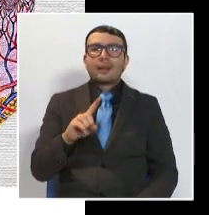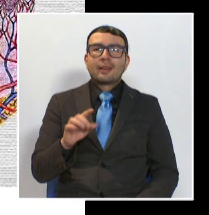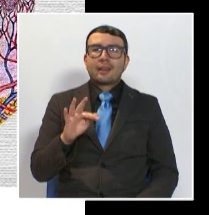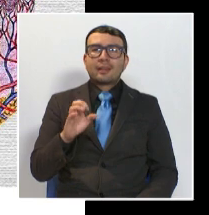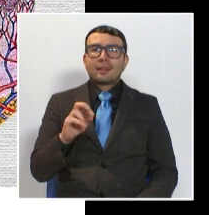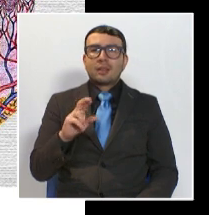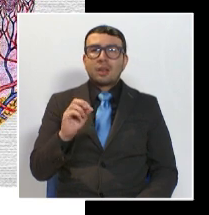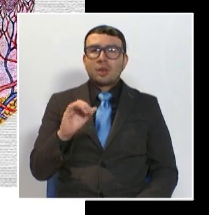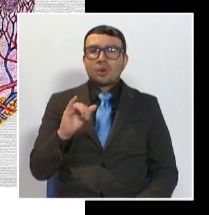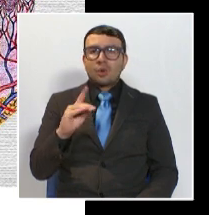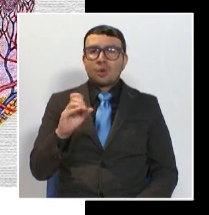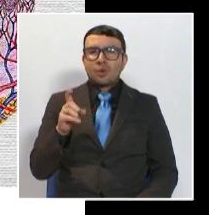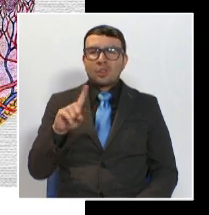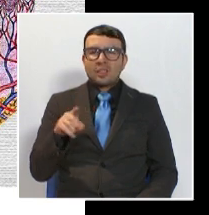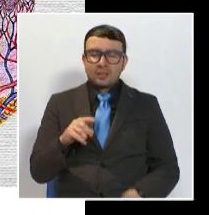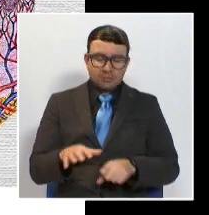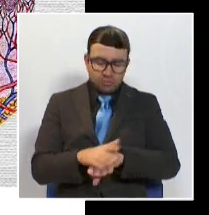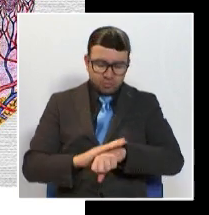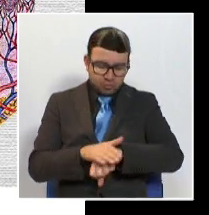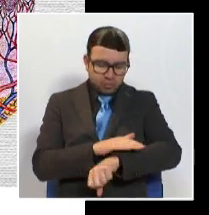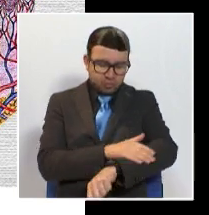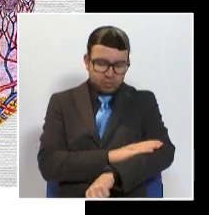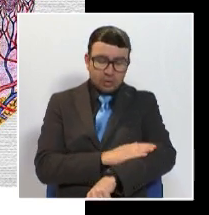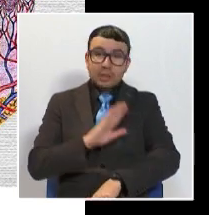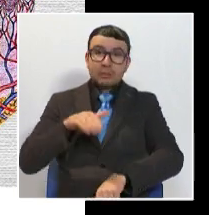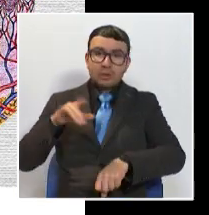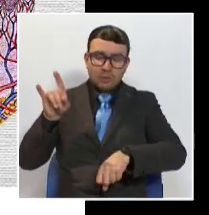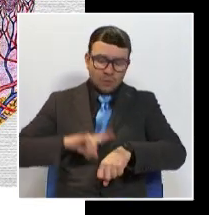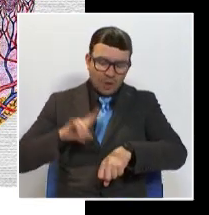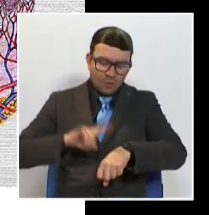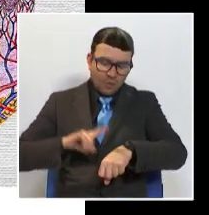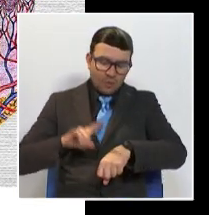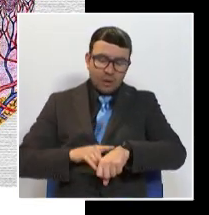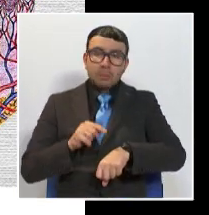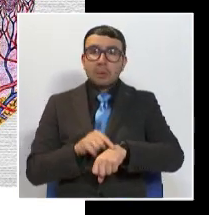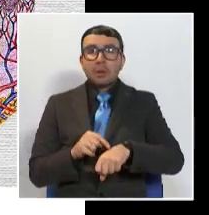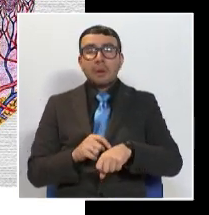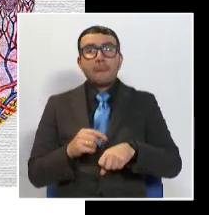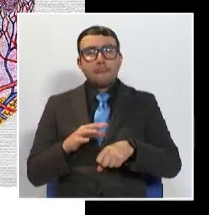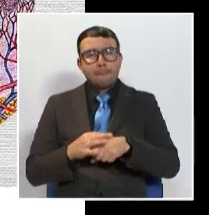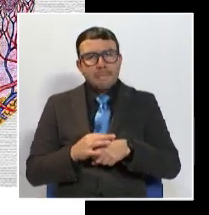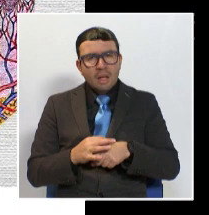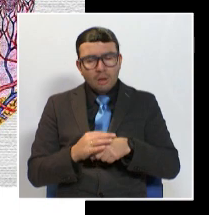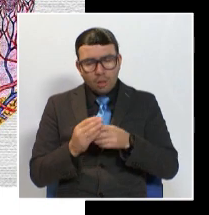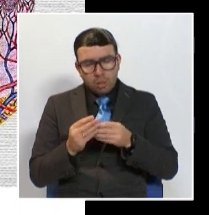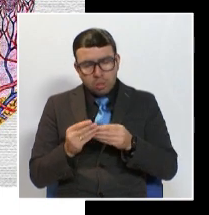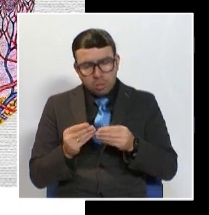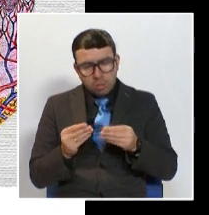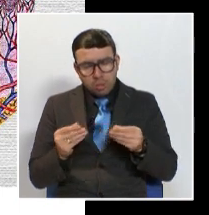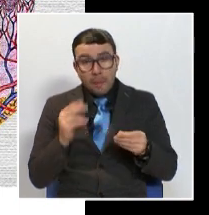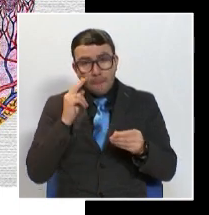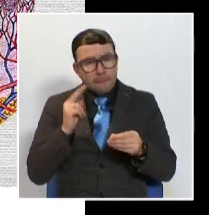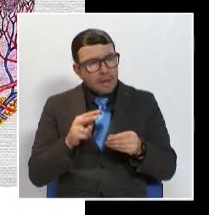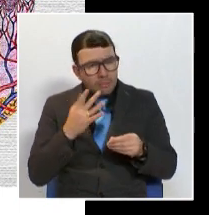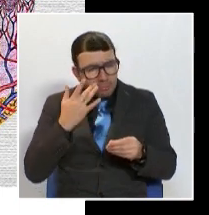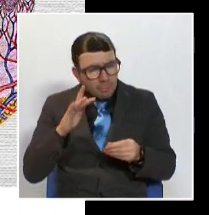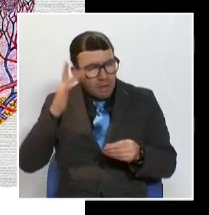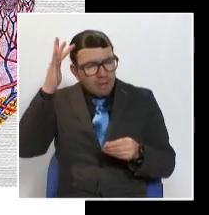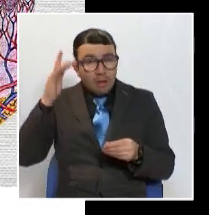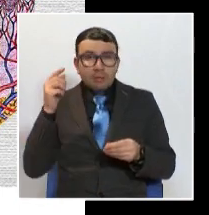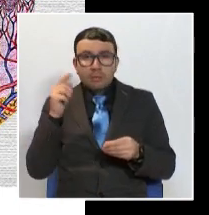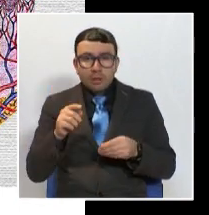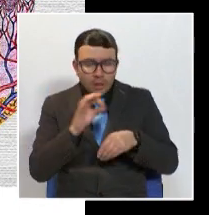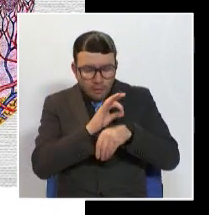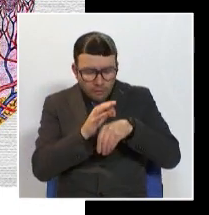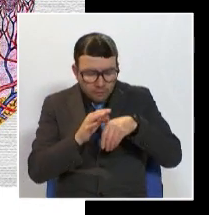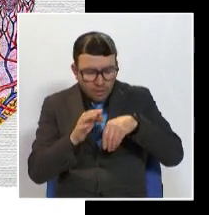de larga data, y finalmente esos esteroides producen un adelgazamiento de la piel, que se ve una piel brillante, se le ven los vasos sanguíneos muy